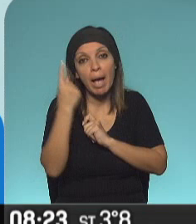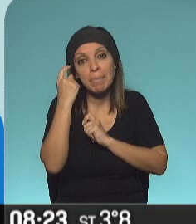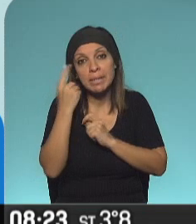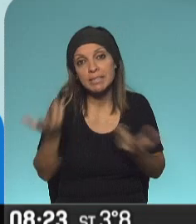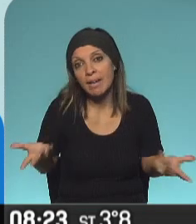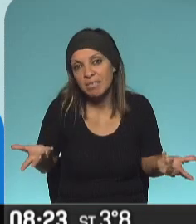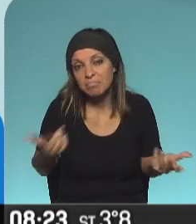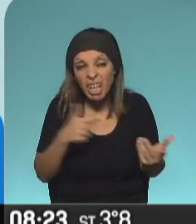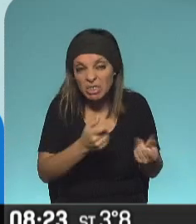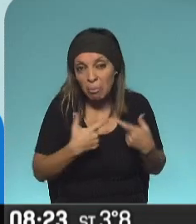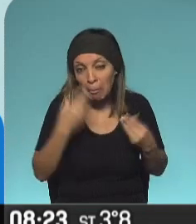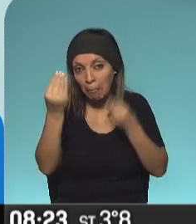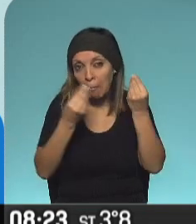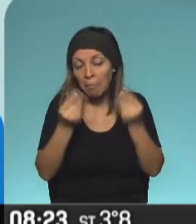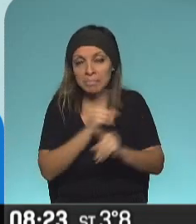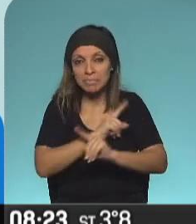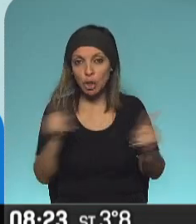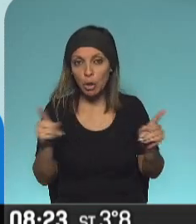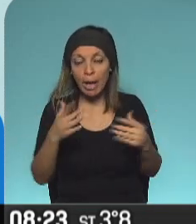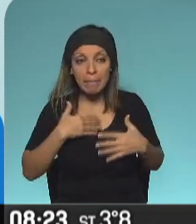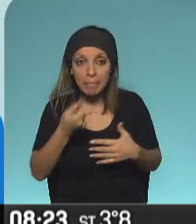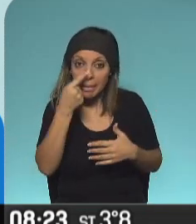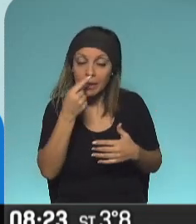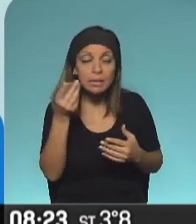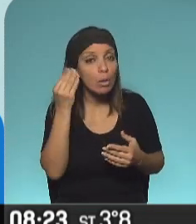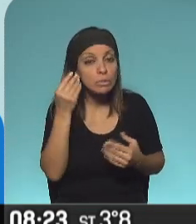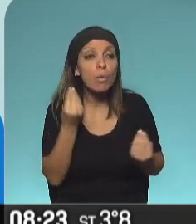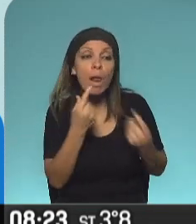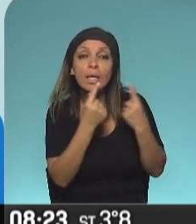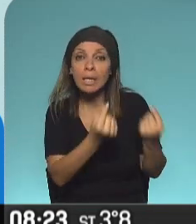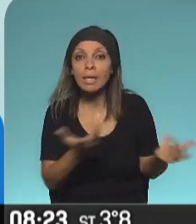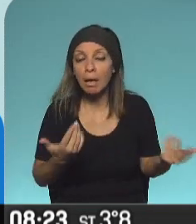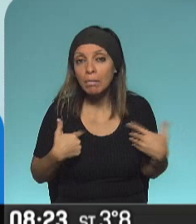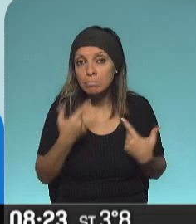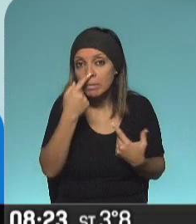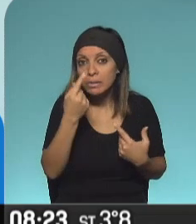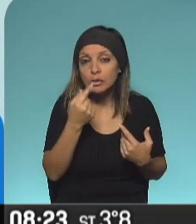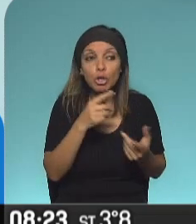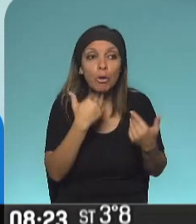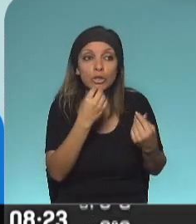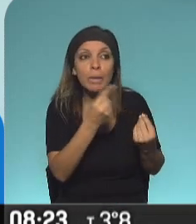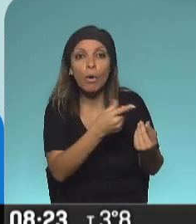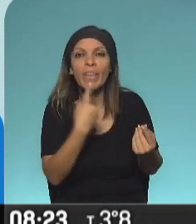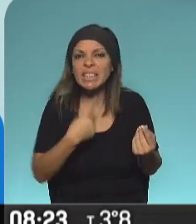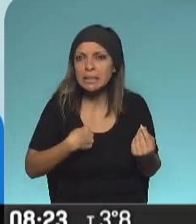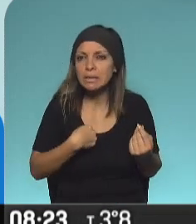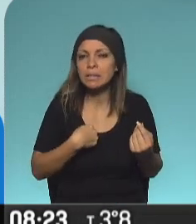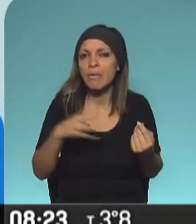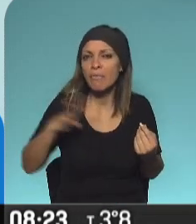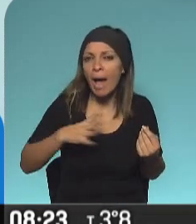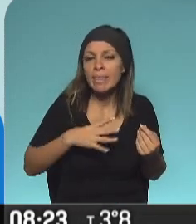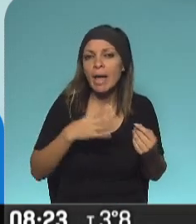eso no es un tema que me preocupe demasiado, más bien me interesa escucharlas. No sé bien a qué te referís con que no hay testeos masivos,